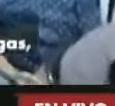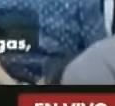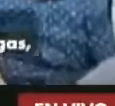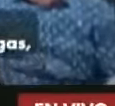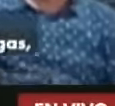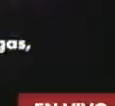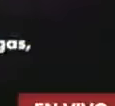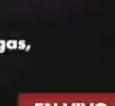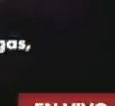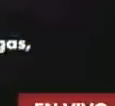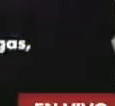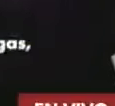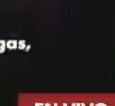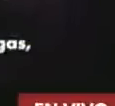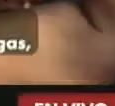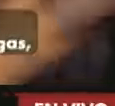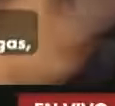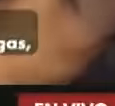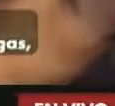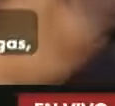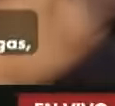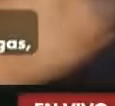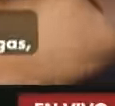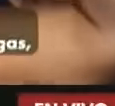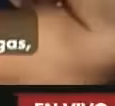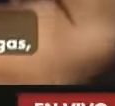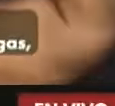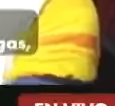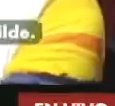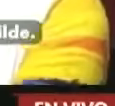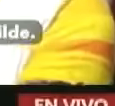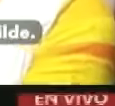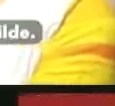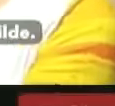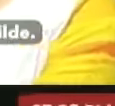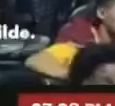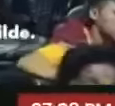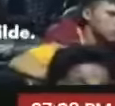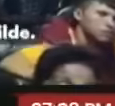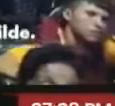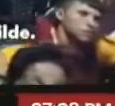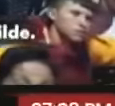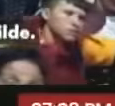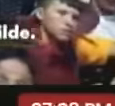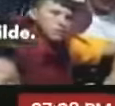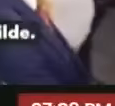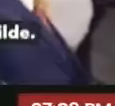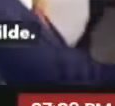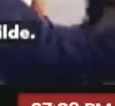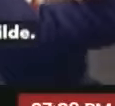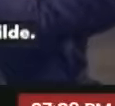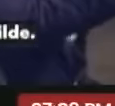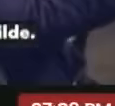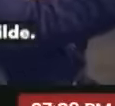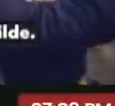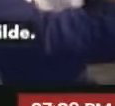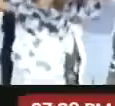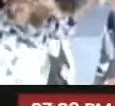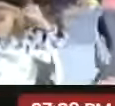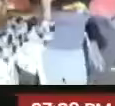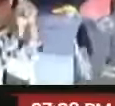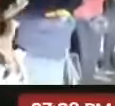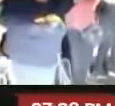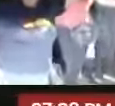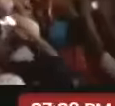alimento al que lo necesita, para abrazar a la juventud y sacarla de las drogas, para llevar la redención de Cristo al pueblo humilde.